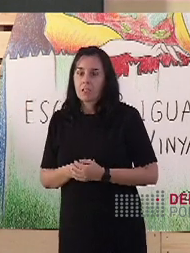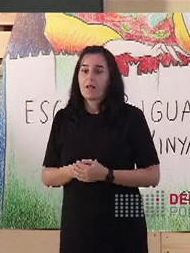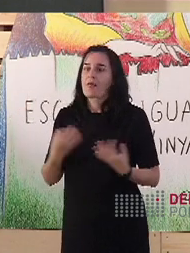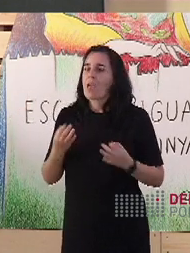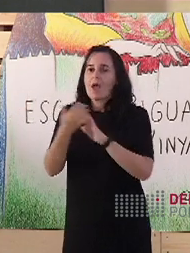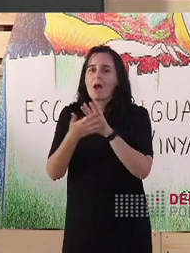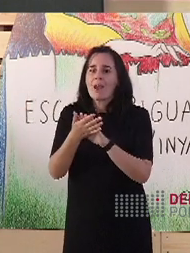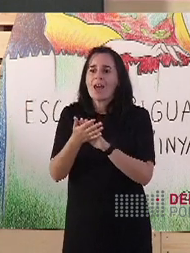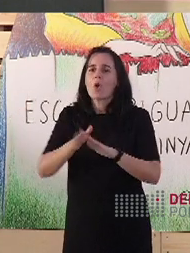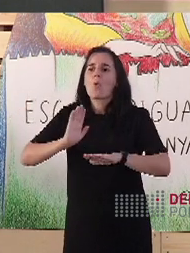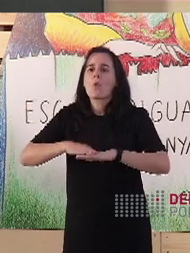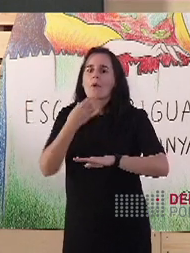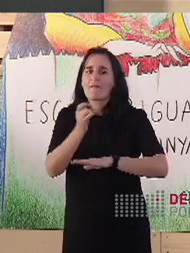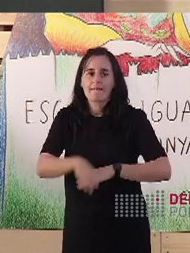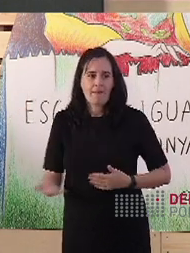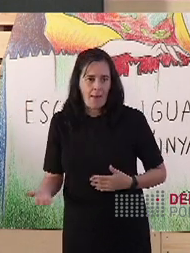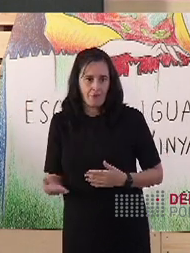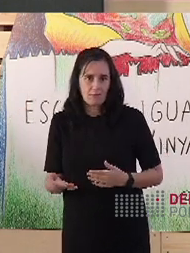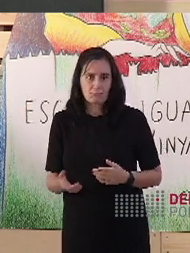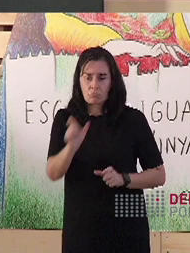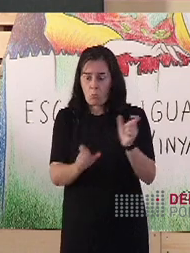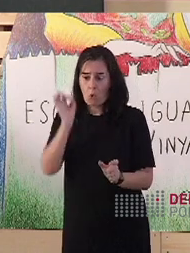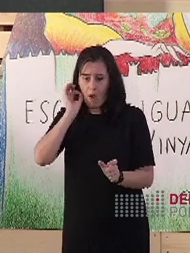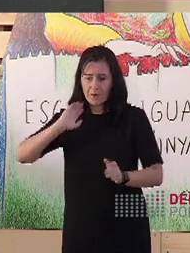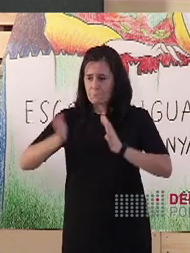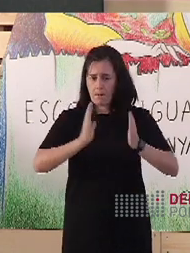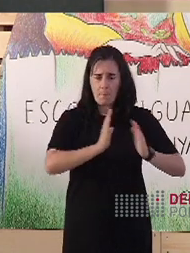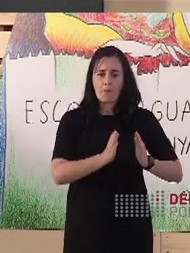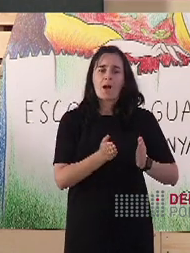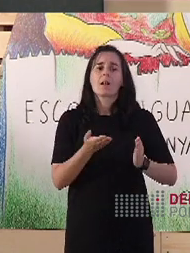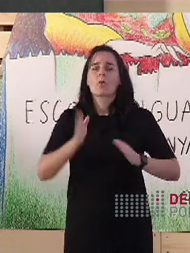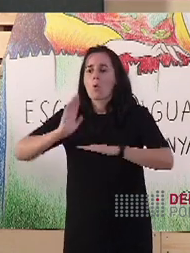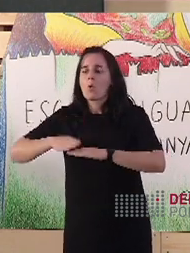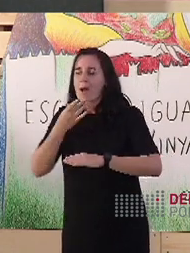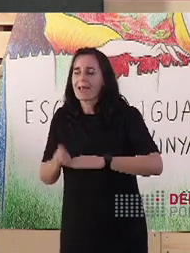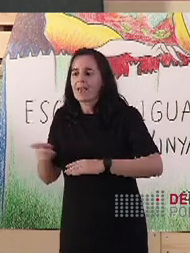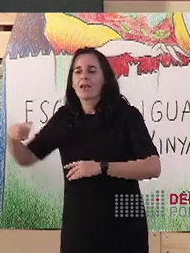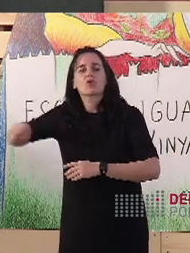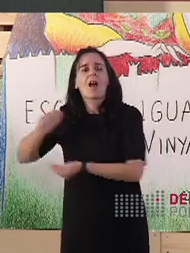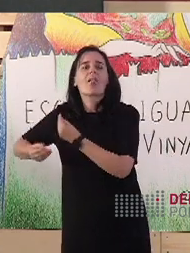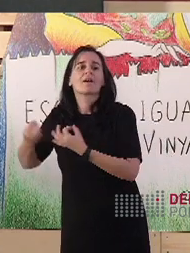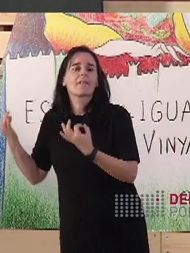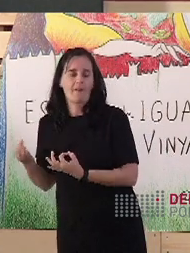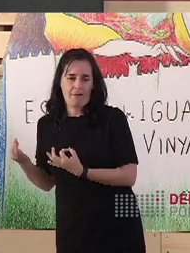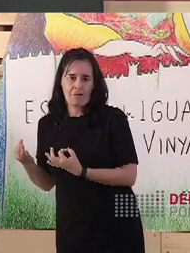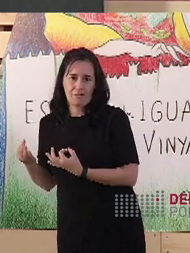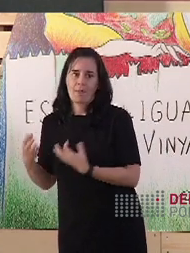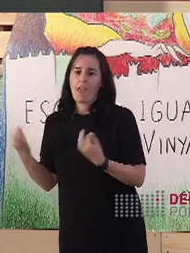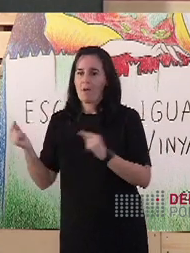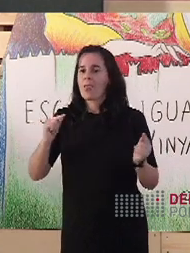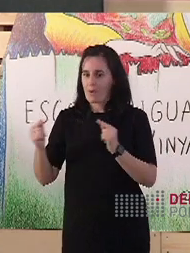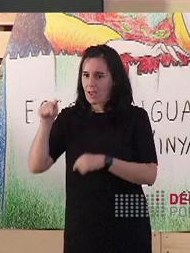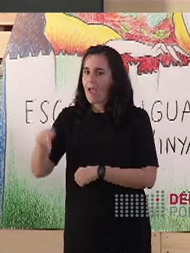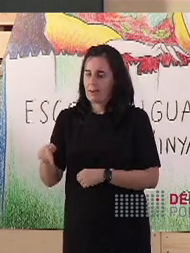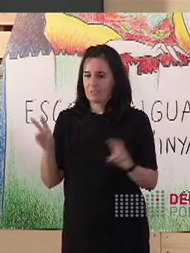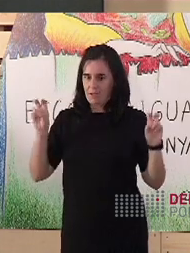de estas cosas que nos pasan a las mujeres, que no nos pasan, repito, nos hacen. Hay que resituar el debate y señalar a los